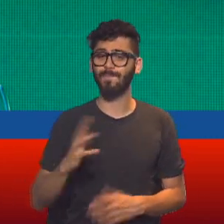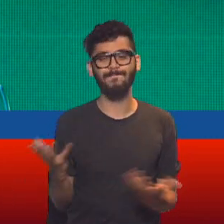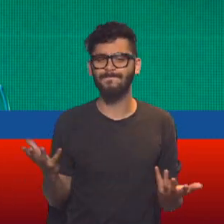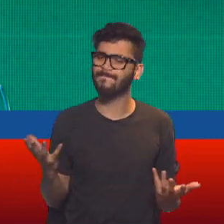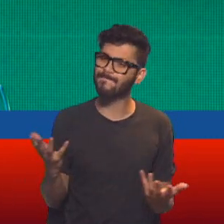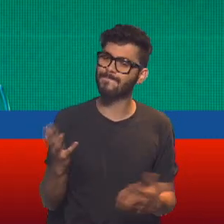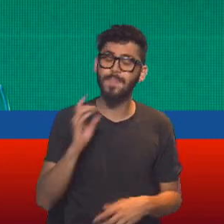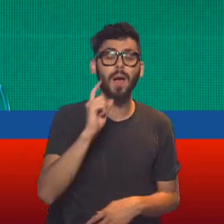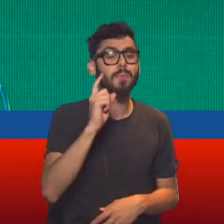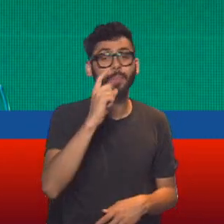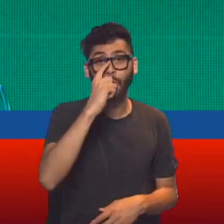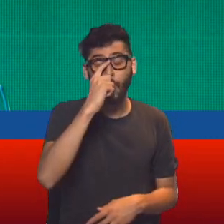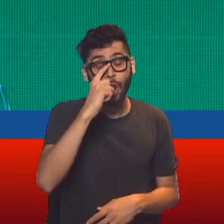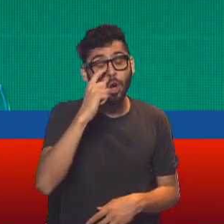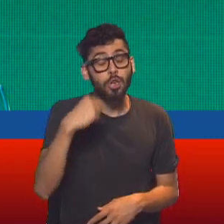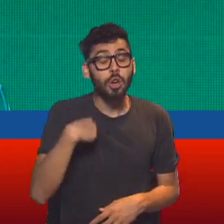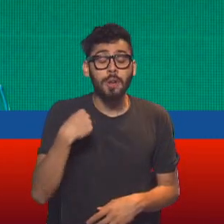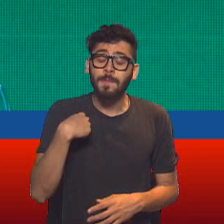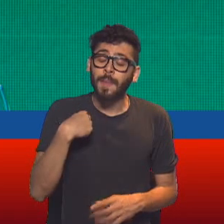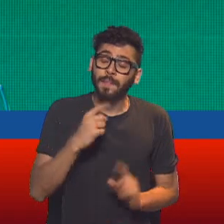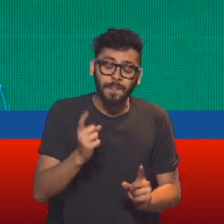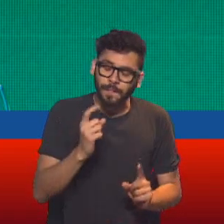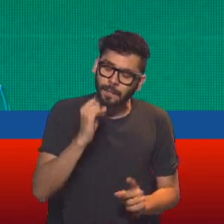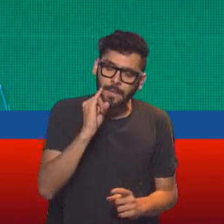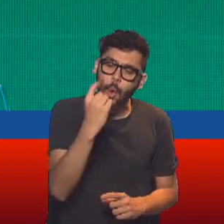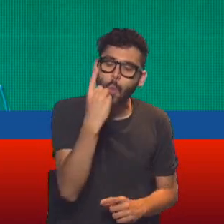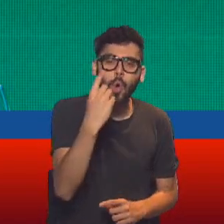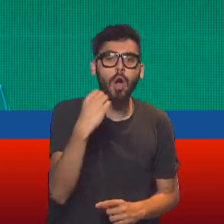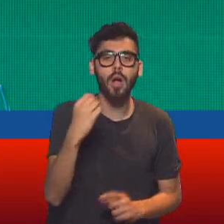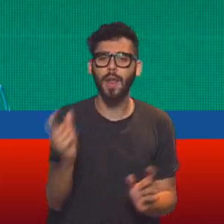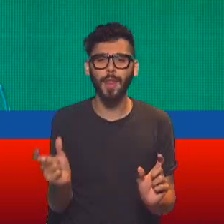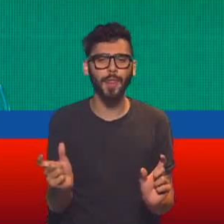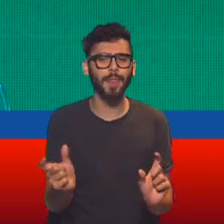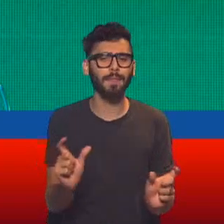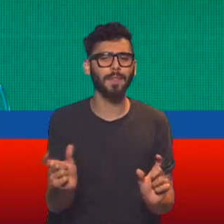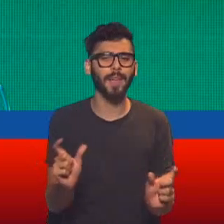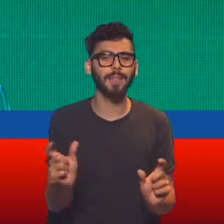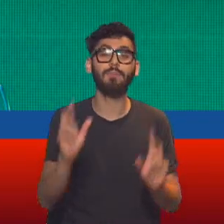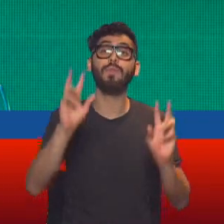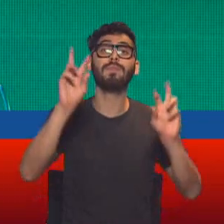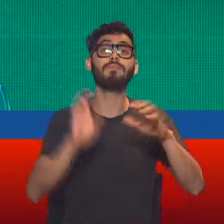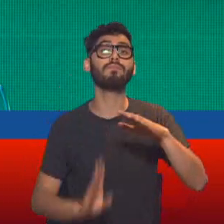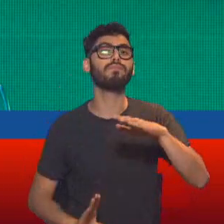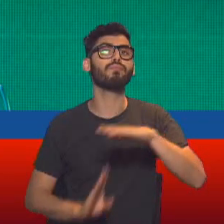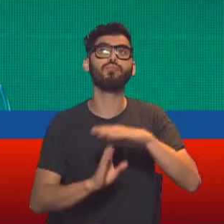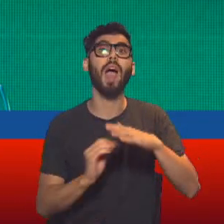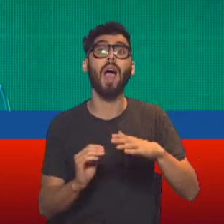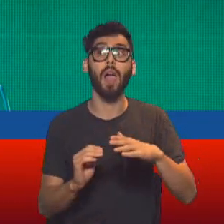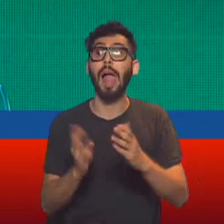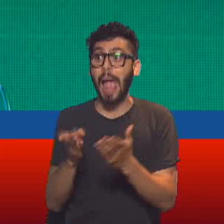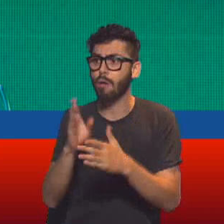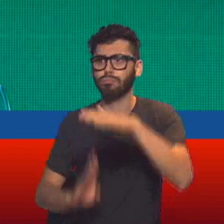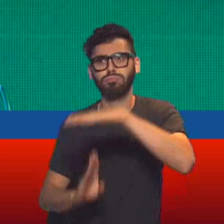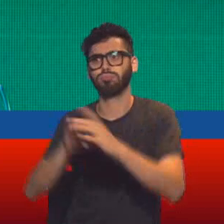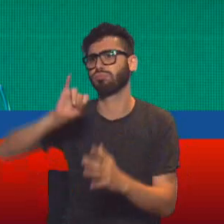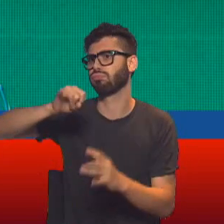que sigo marcando es la diferencia que hay entre este tipo, las prioridades, digamos, ¿no? Esto es prioridad y no hay, por